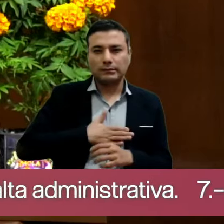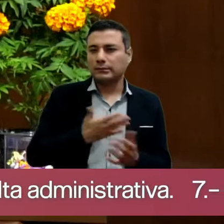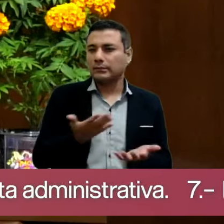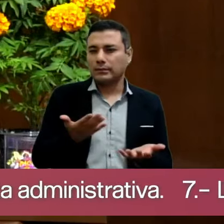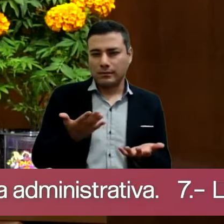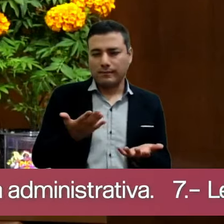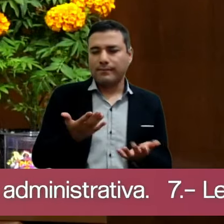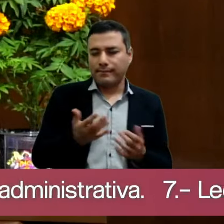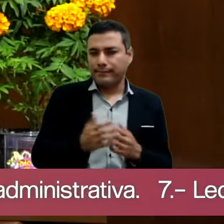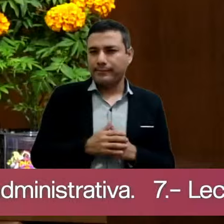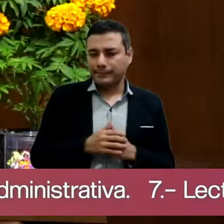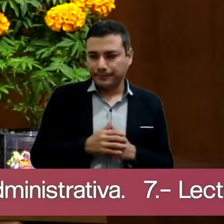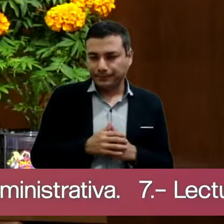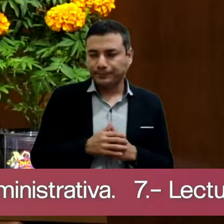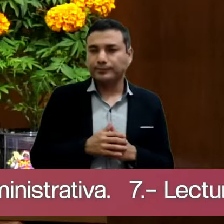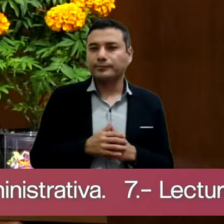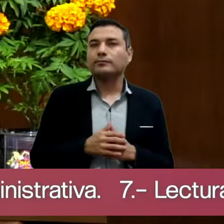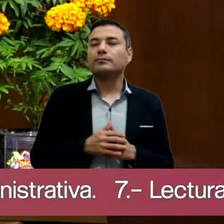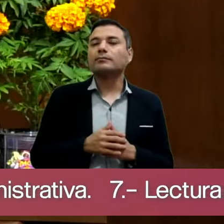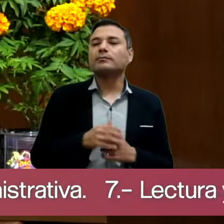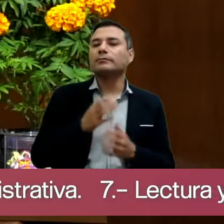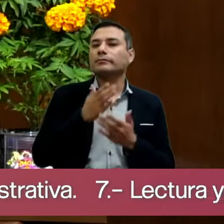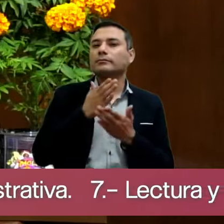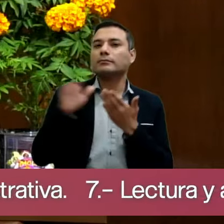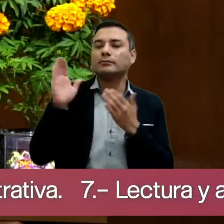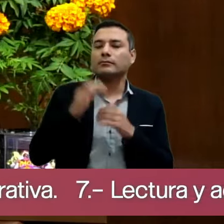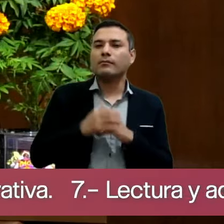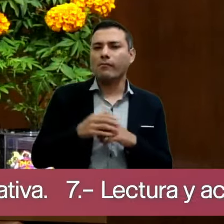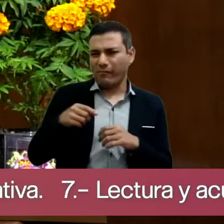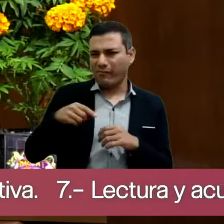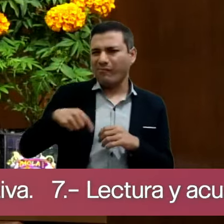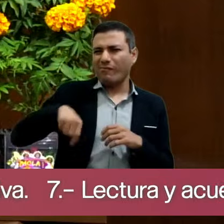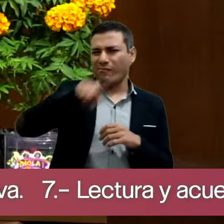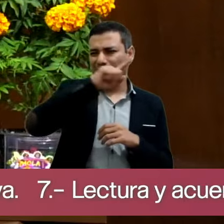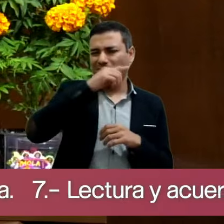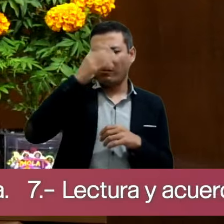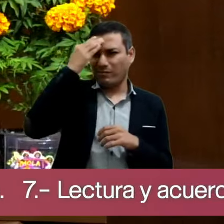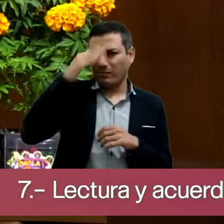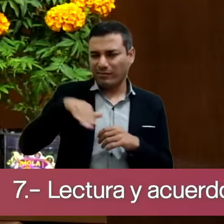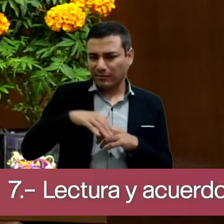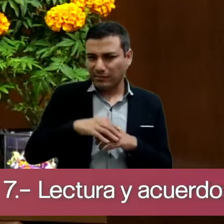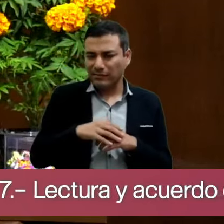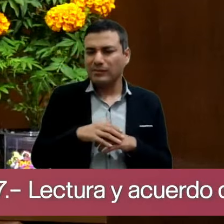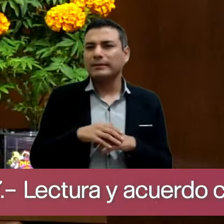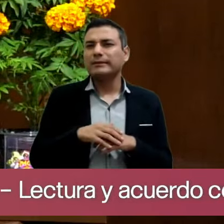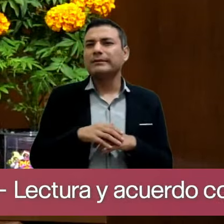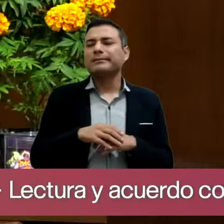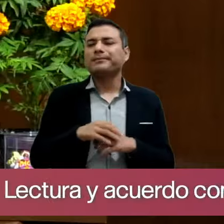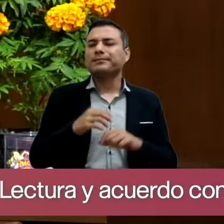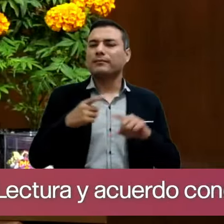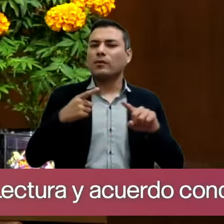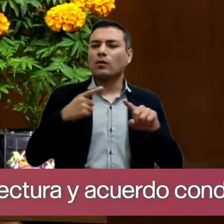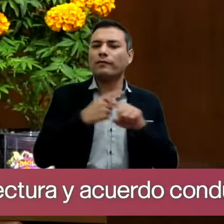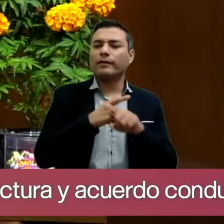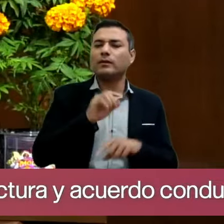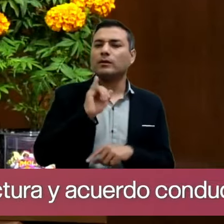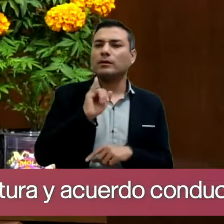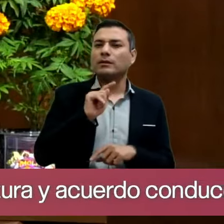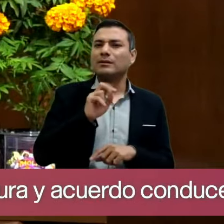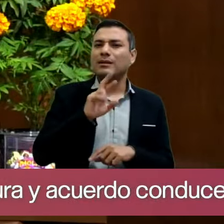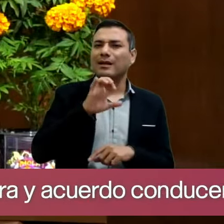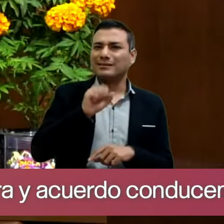injusticia social. Por otro lado, como ustedes saben, la declaración de conflicto de intereses